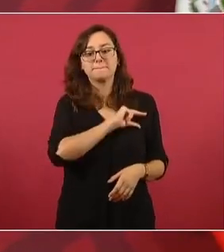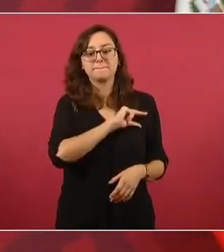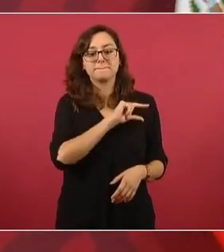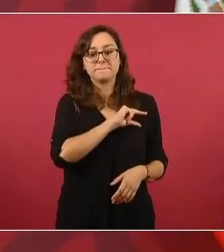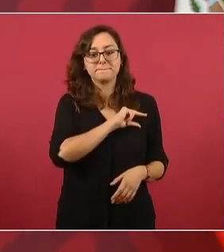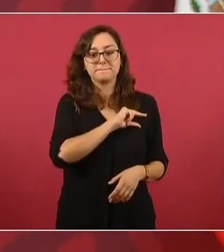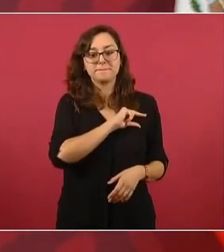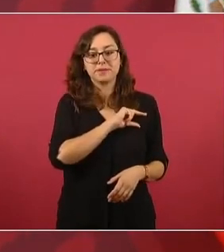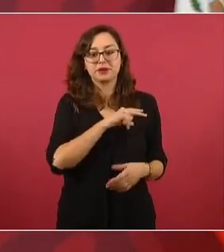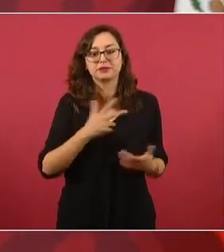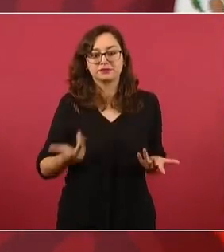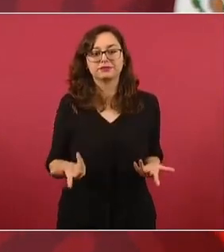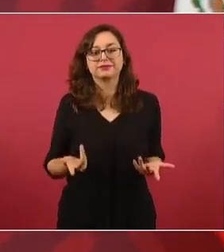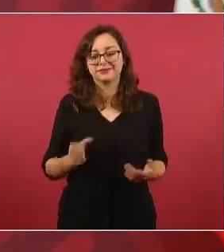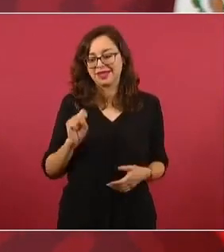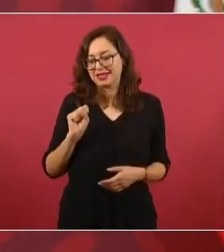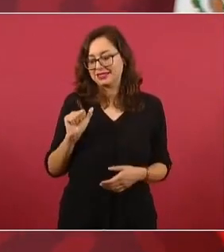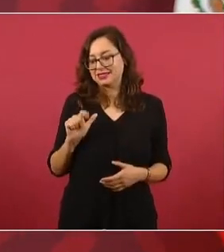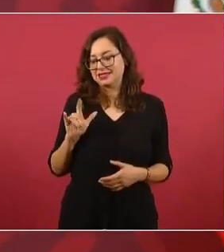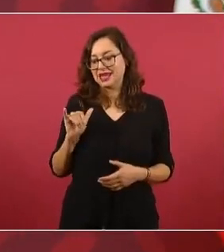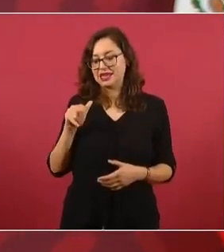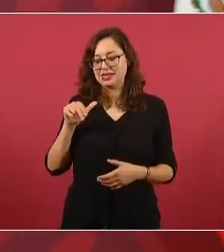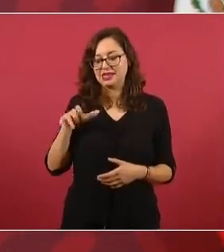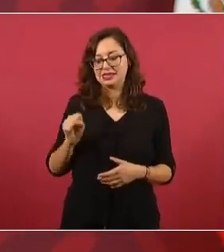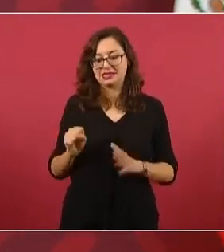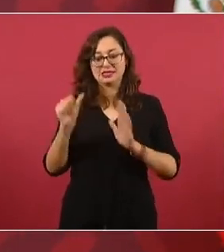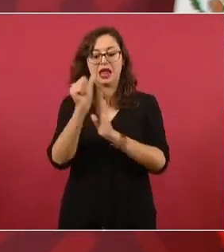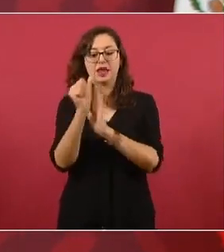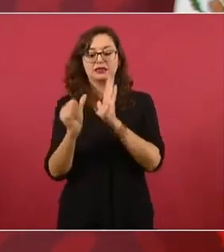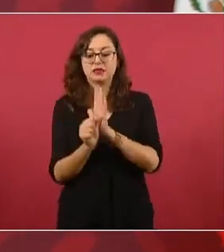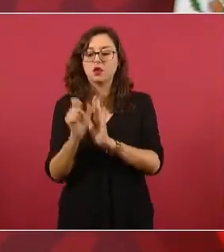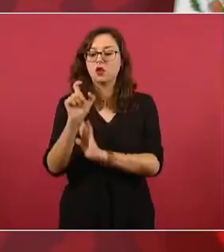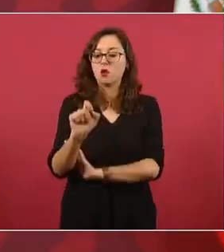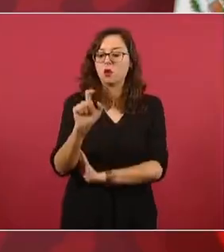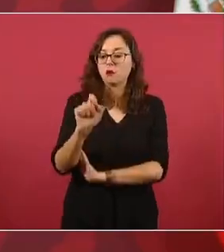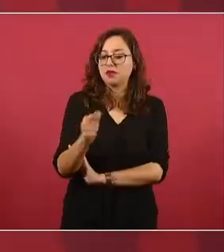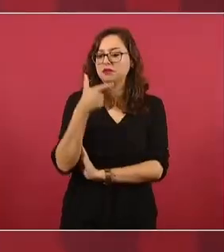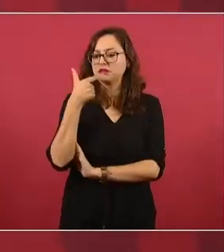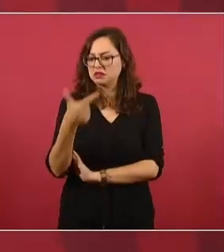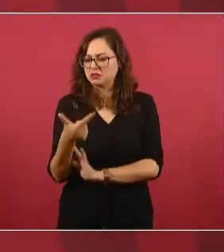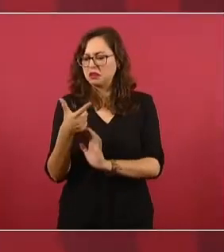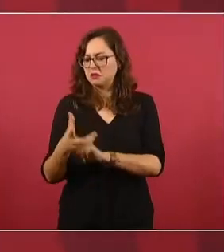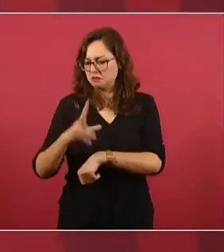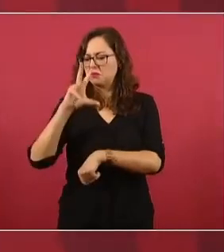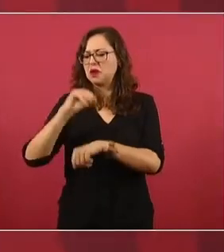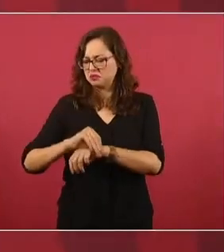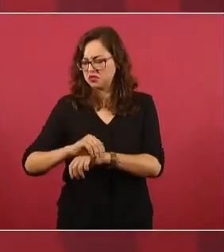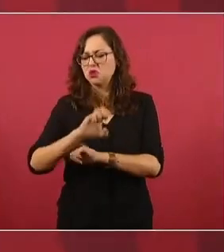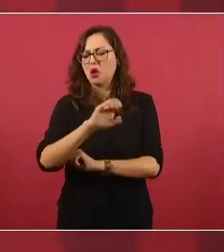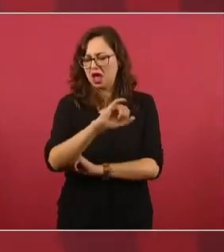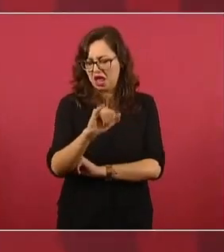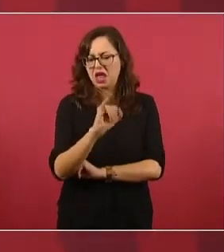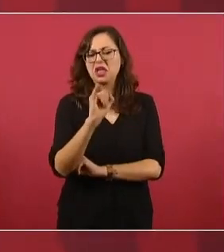porque Salinas reformó el artículo 27 y puso al mercado las tierras ejidales.